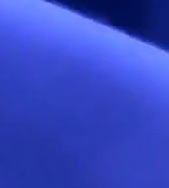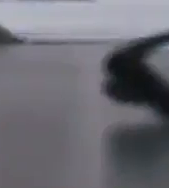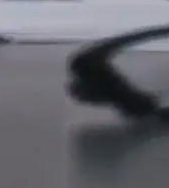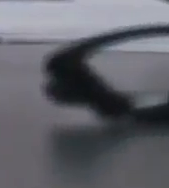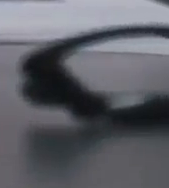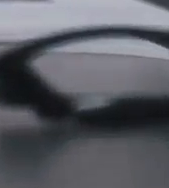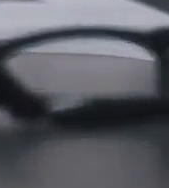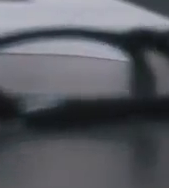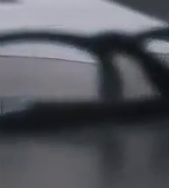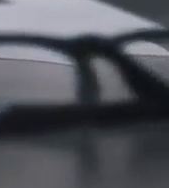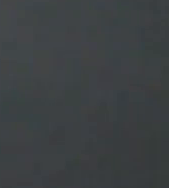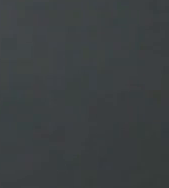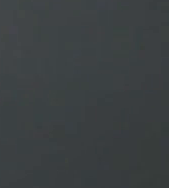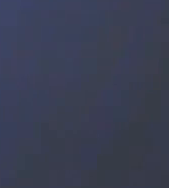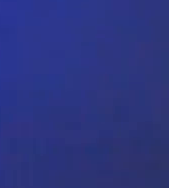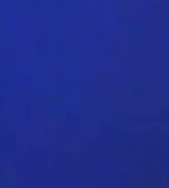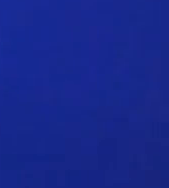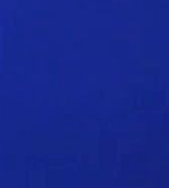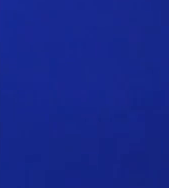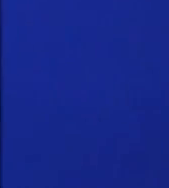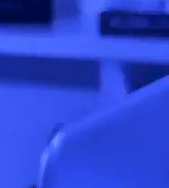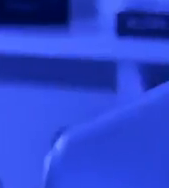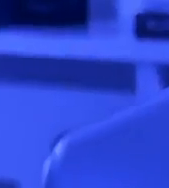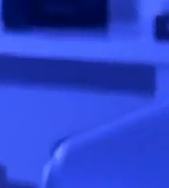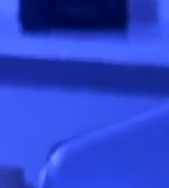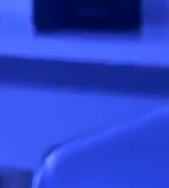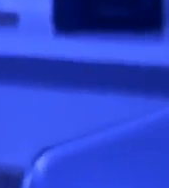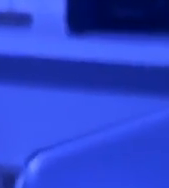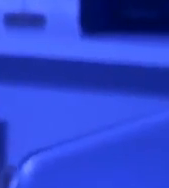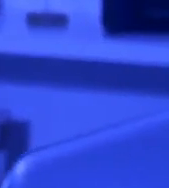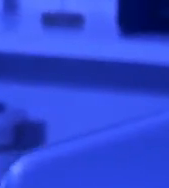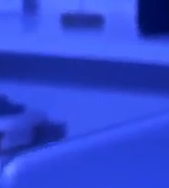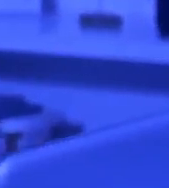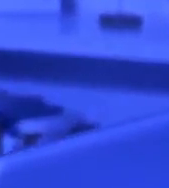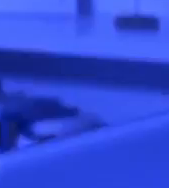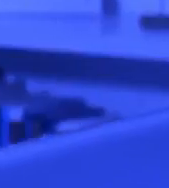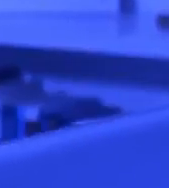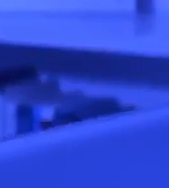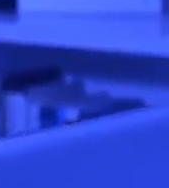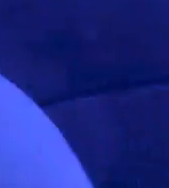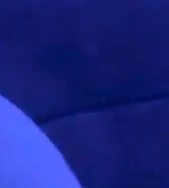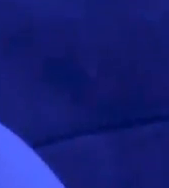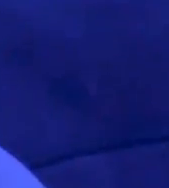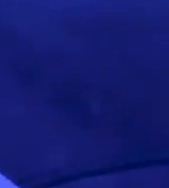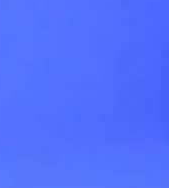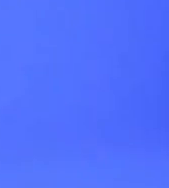La luz azul de las pantallas causa fatiga ocular y daño en la retina.